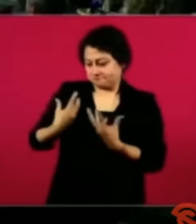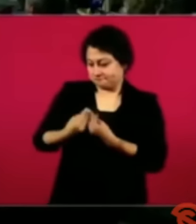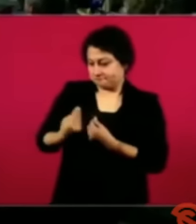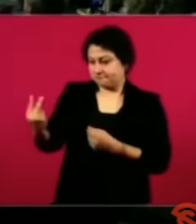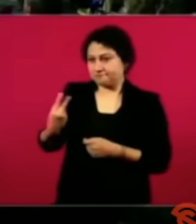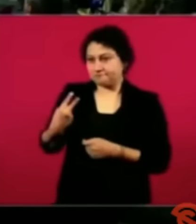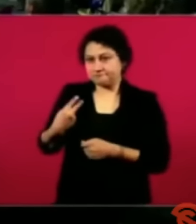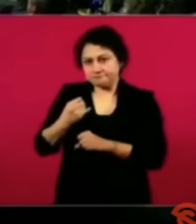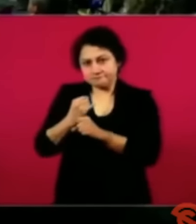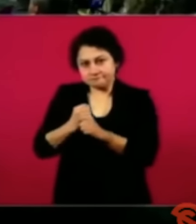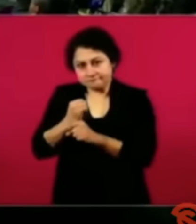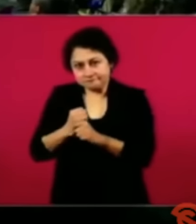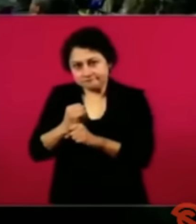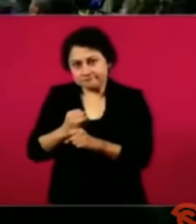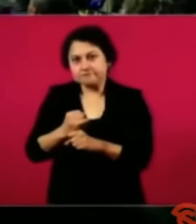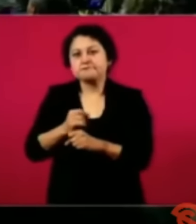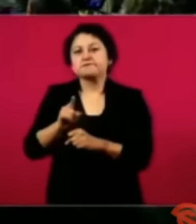cosas, recuerdo que ese día